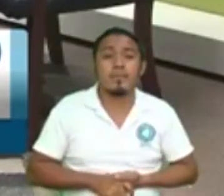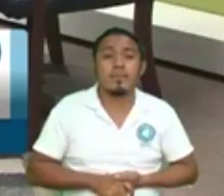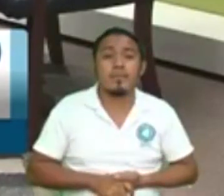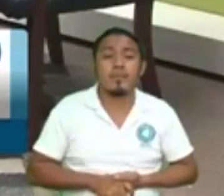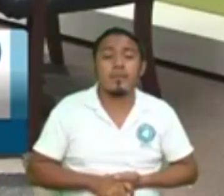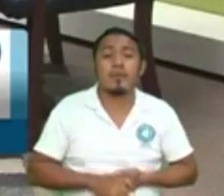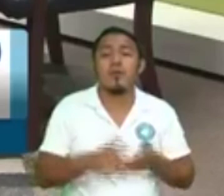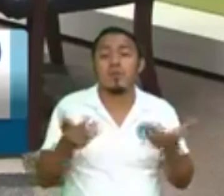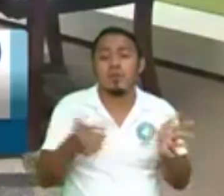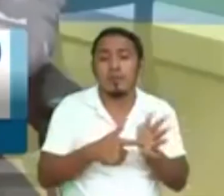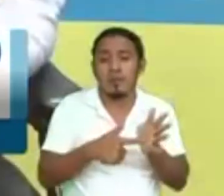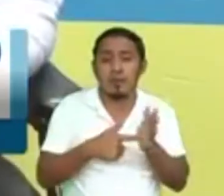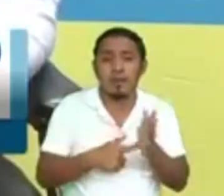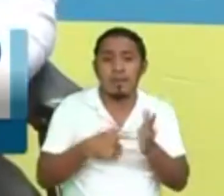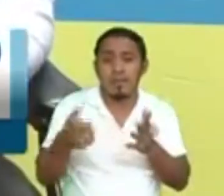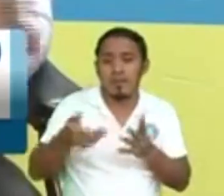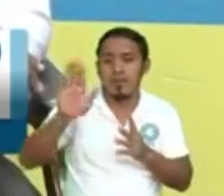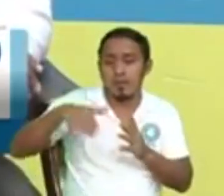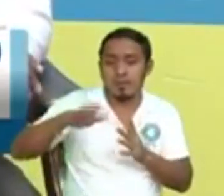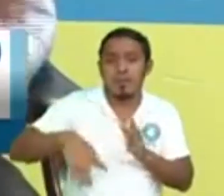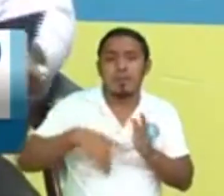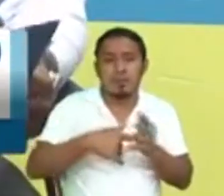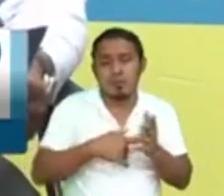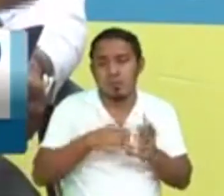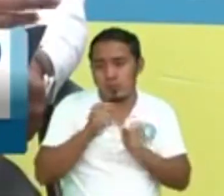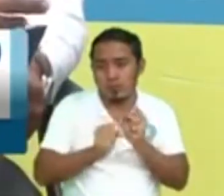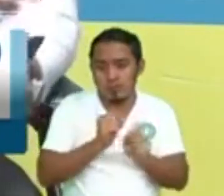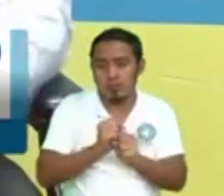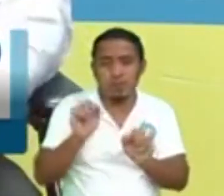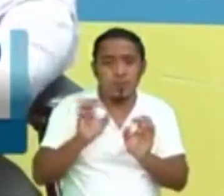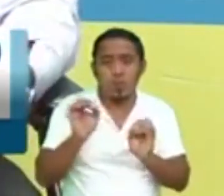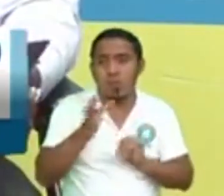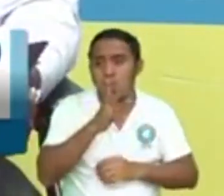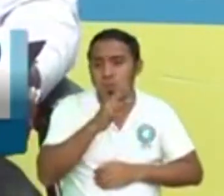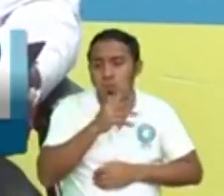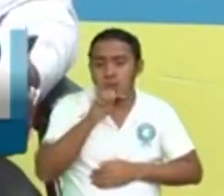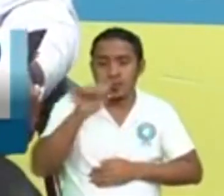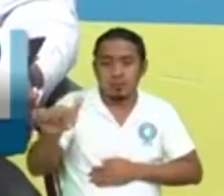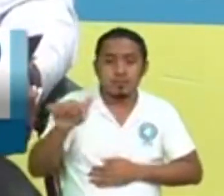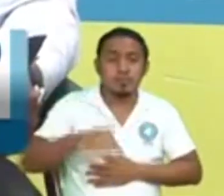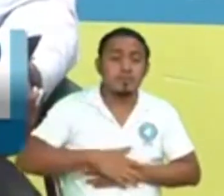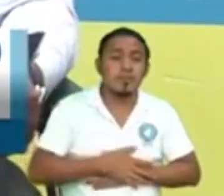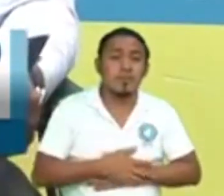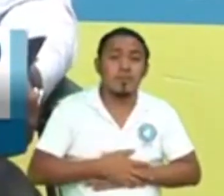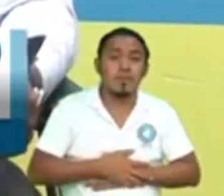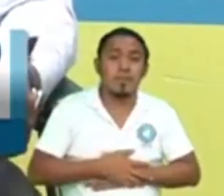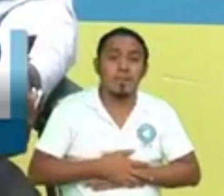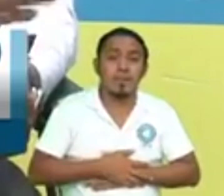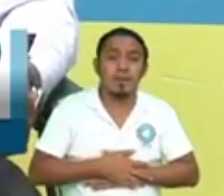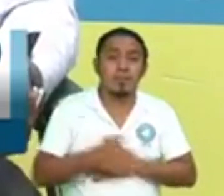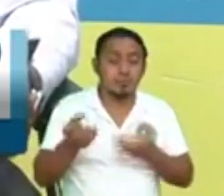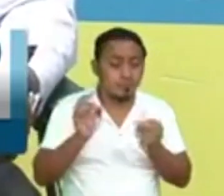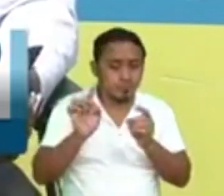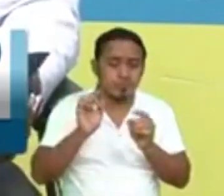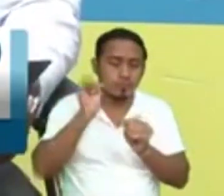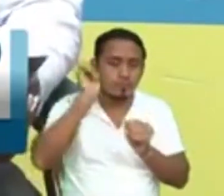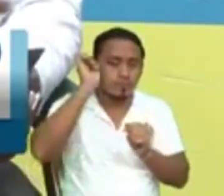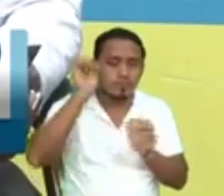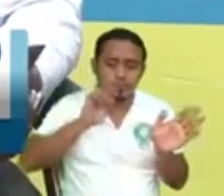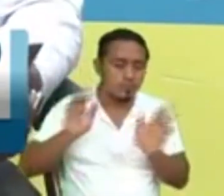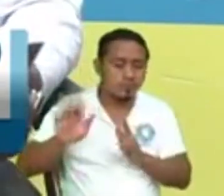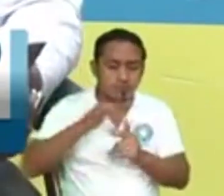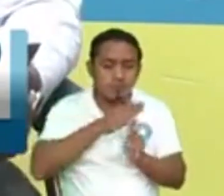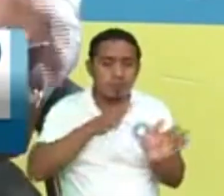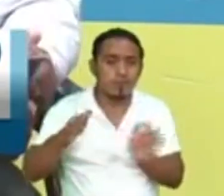poniendo el ejemplo de que sea una menor de edad, por ejemplo, o un adolescente que está sumergido, ya no una persona adulta, sino un adolescente